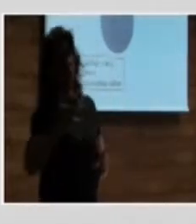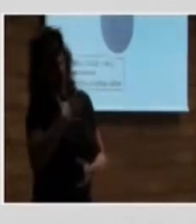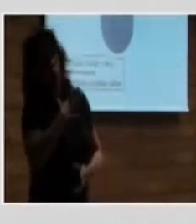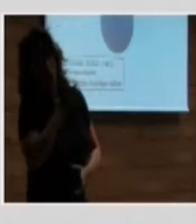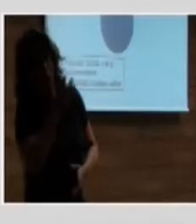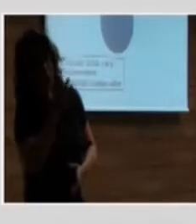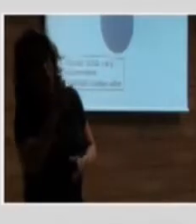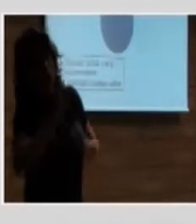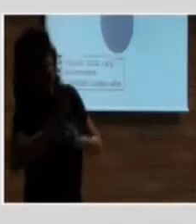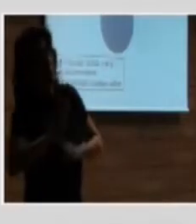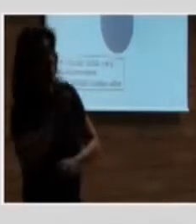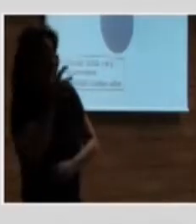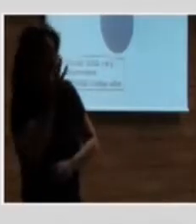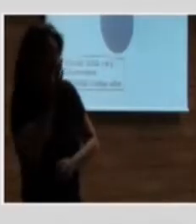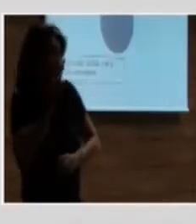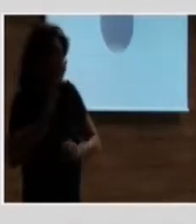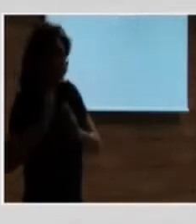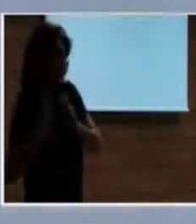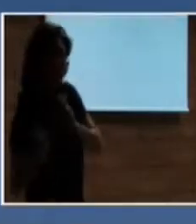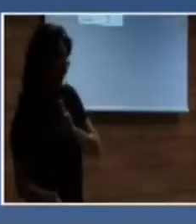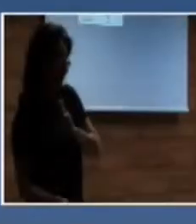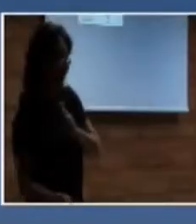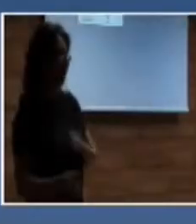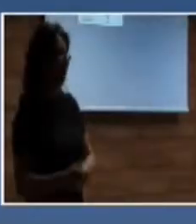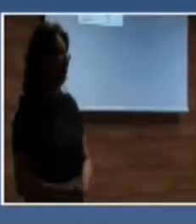que son APOE4 y no APOE4.